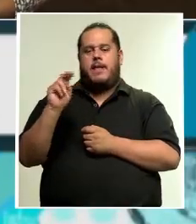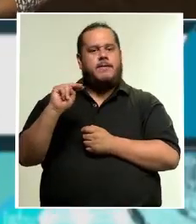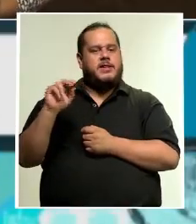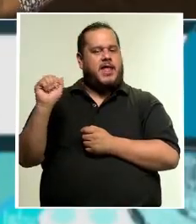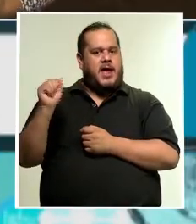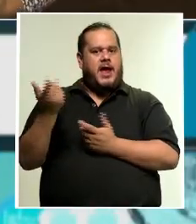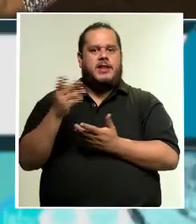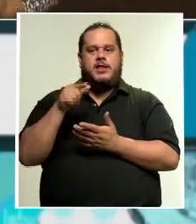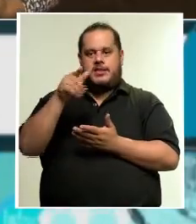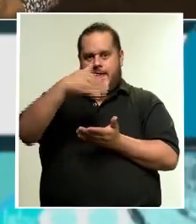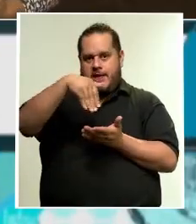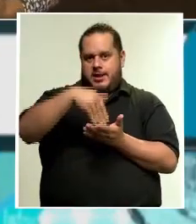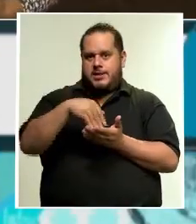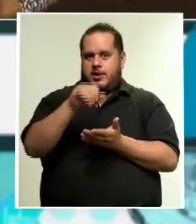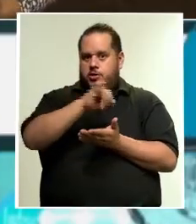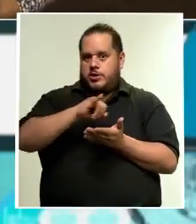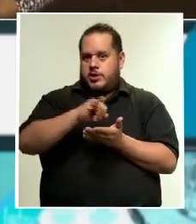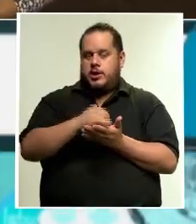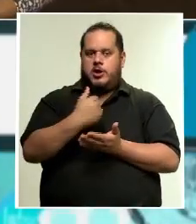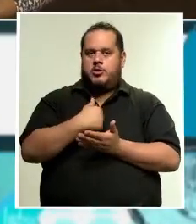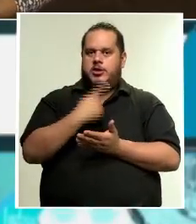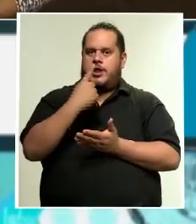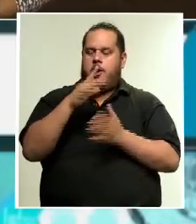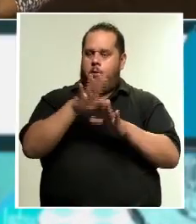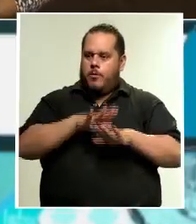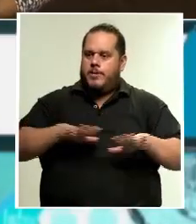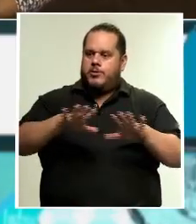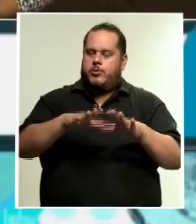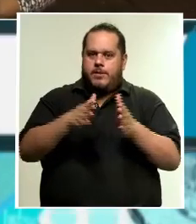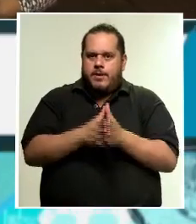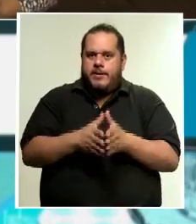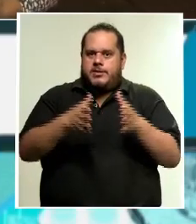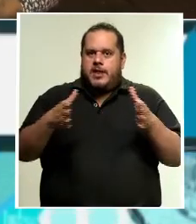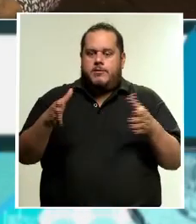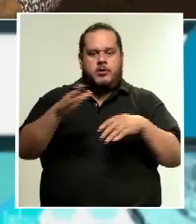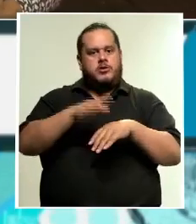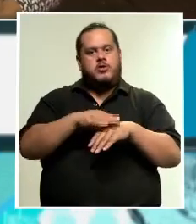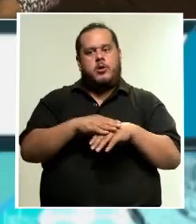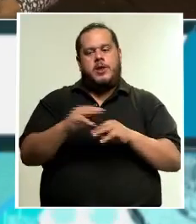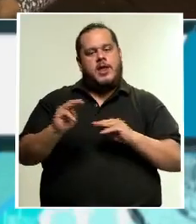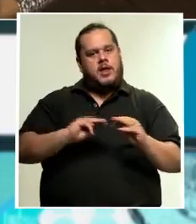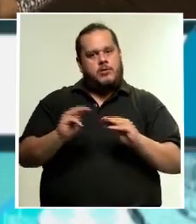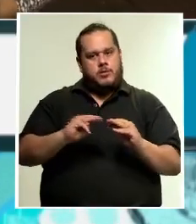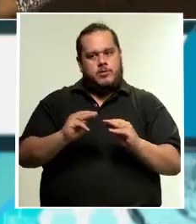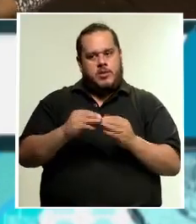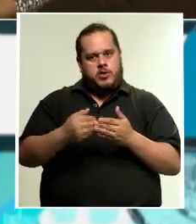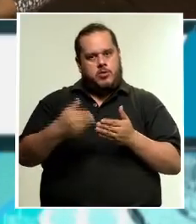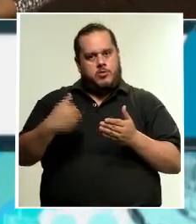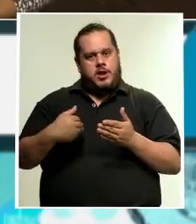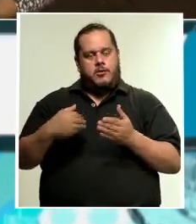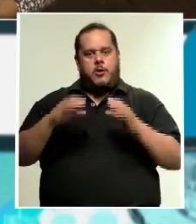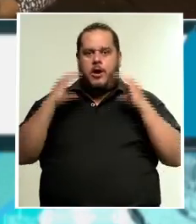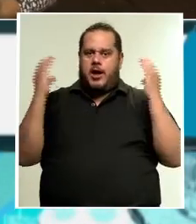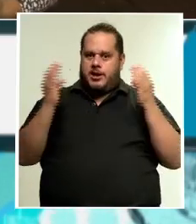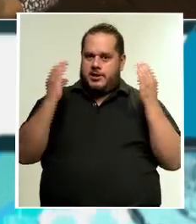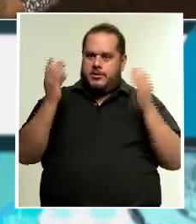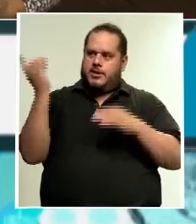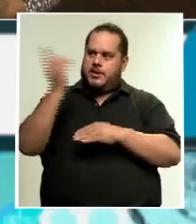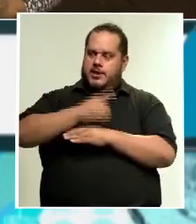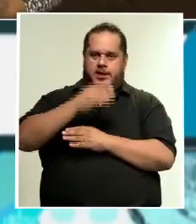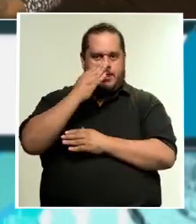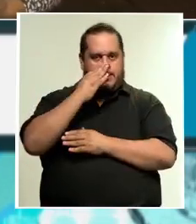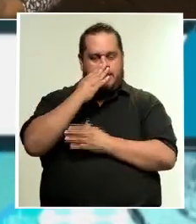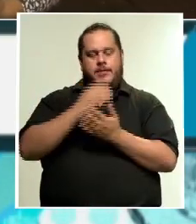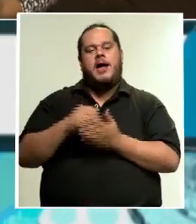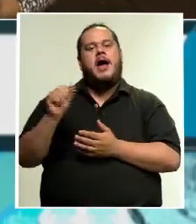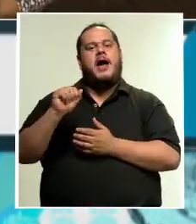encuentra en el centro de San José y nos tiene un panorama más amplio acerca del movimiento previo a la celebración del Día de la Madre.